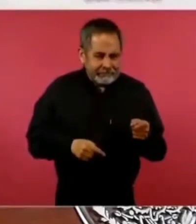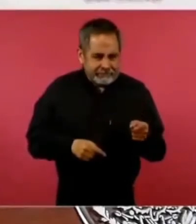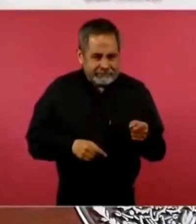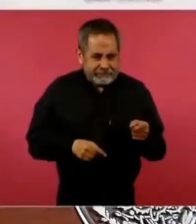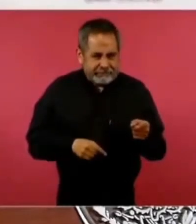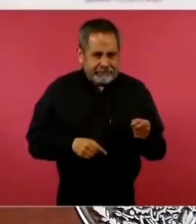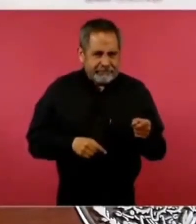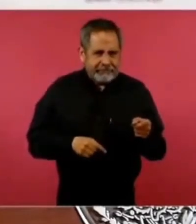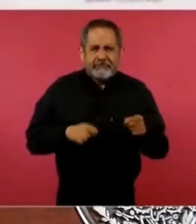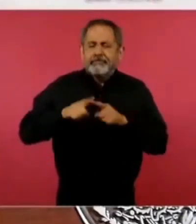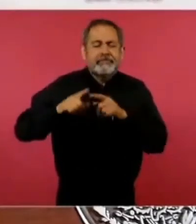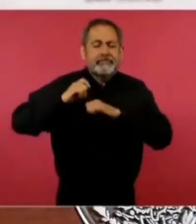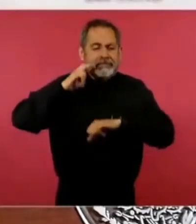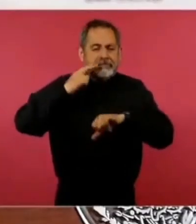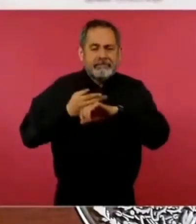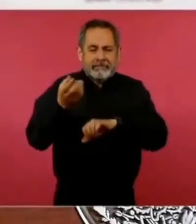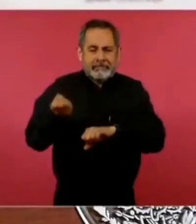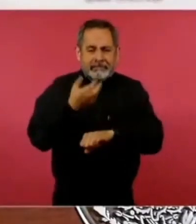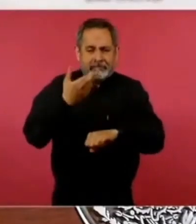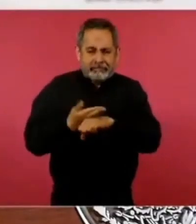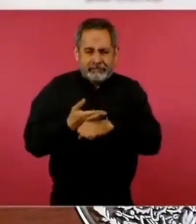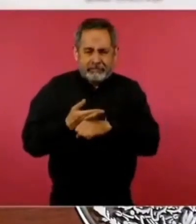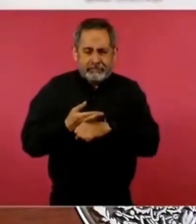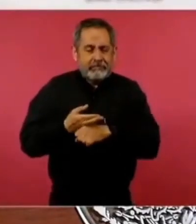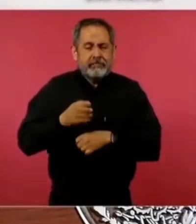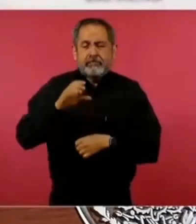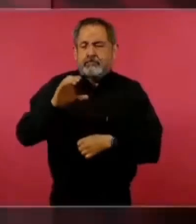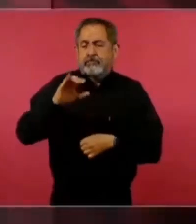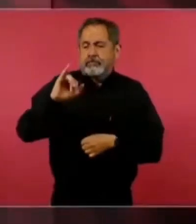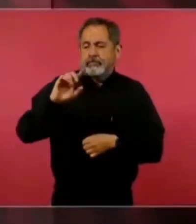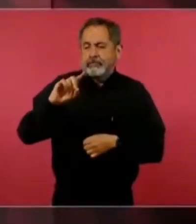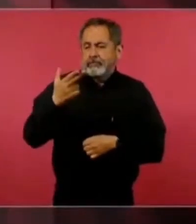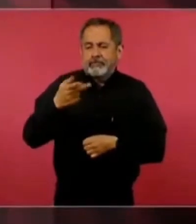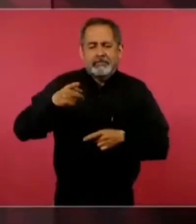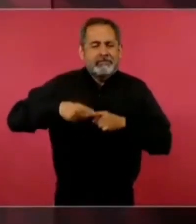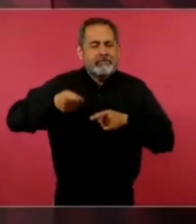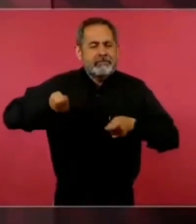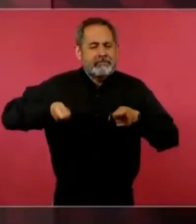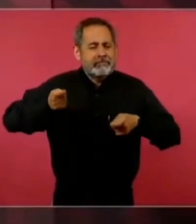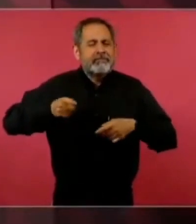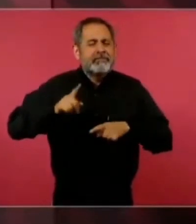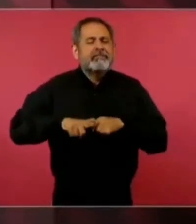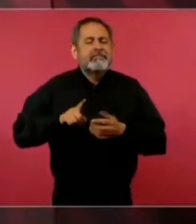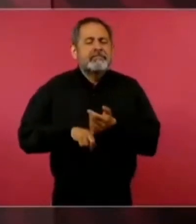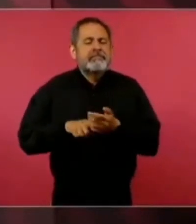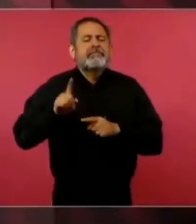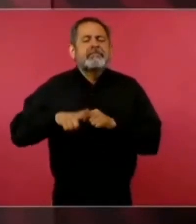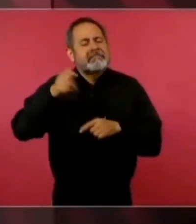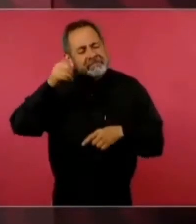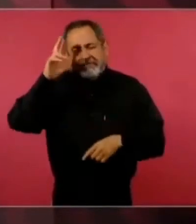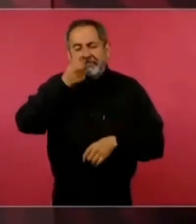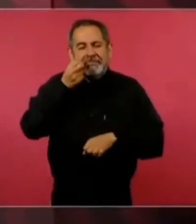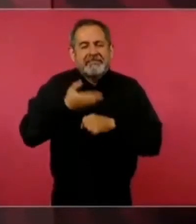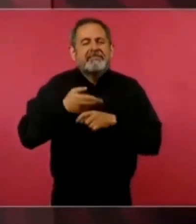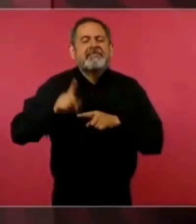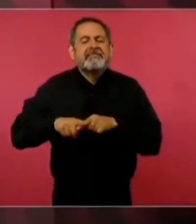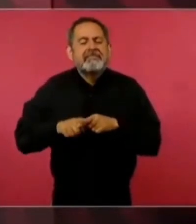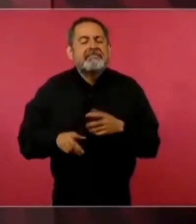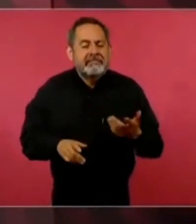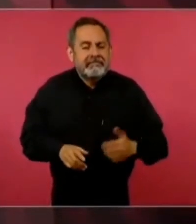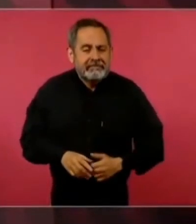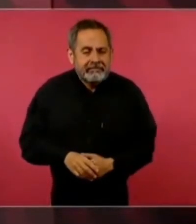Sí, el secretario de la Corte Interamericana de Derechos Humanos.